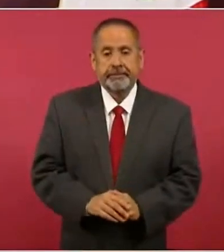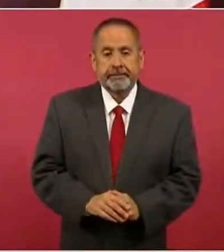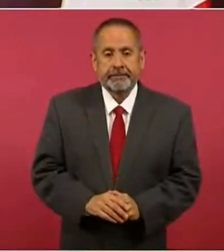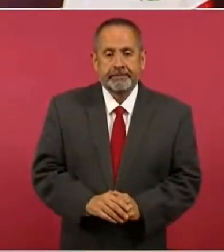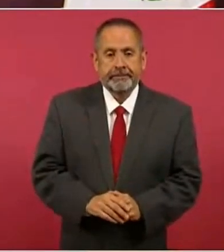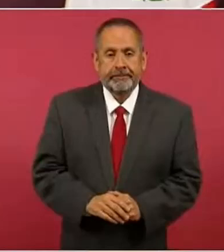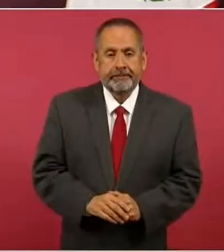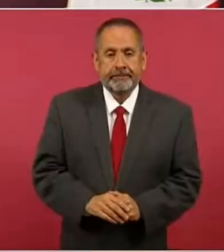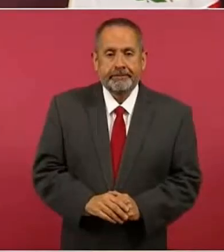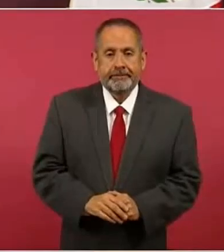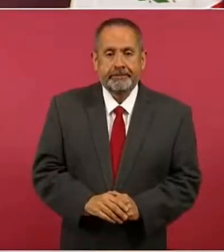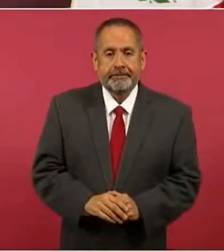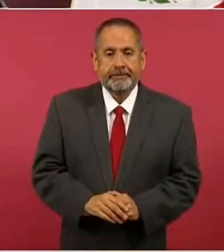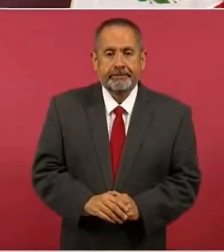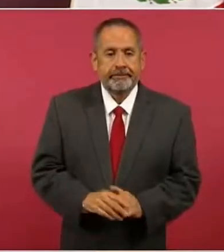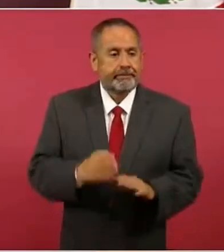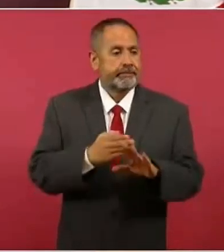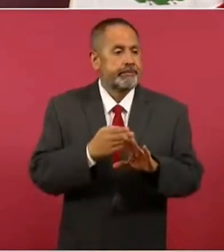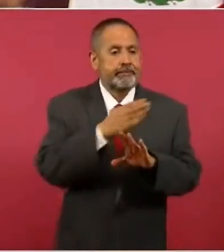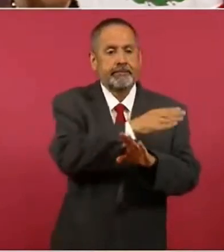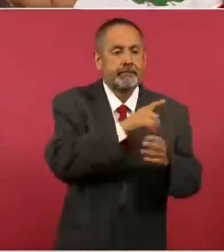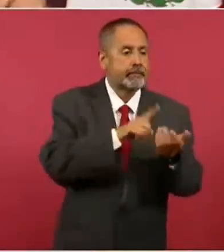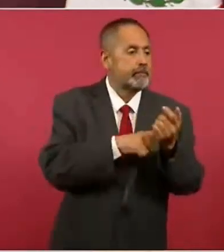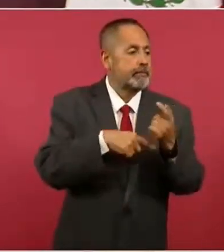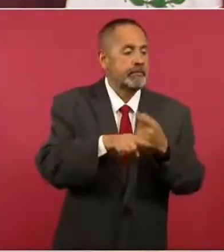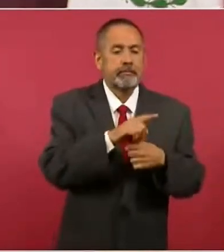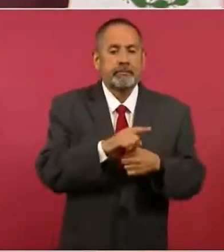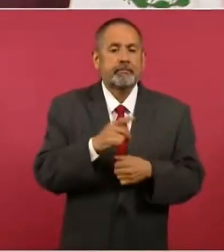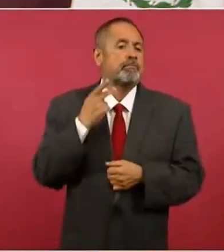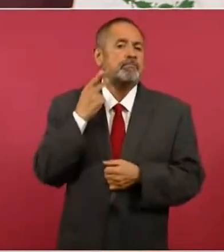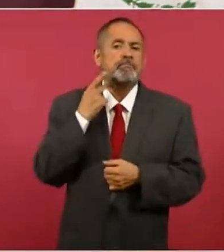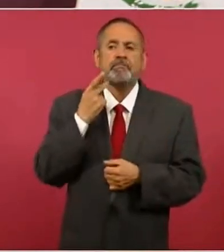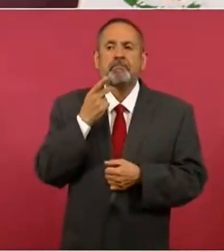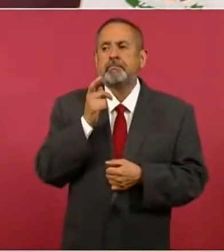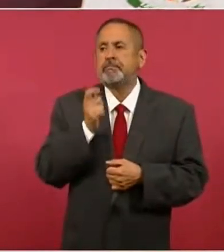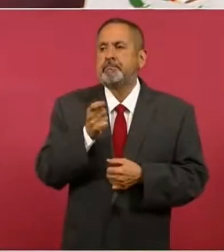había una política de simulación